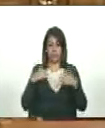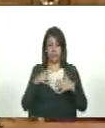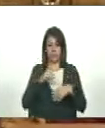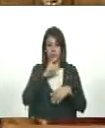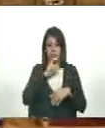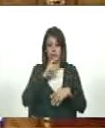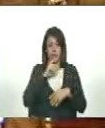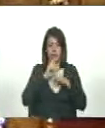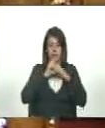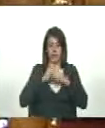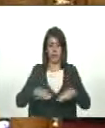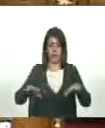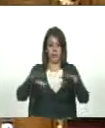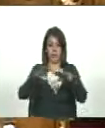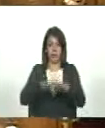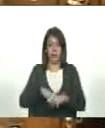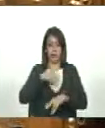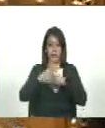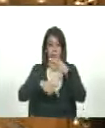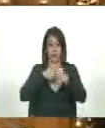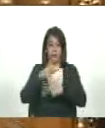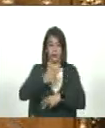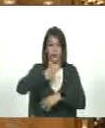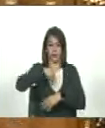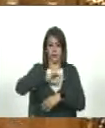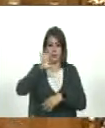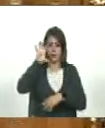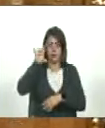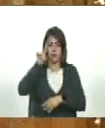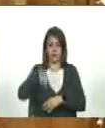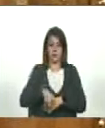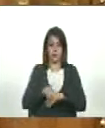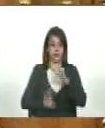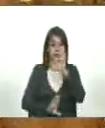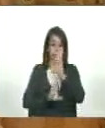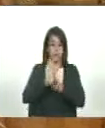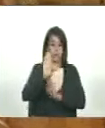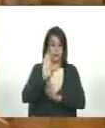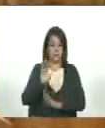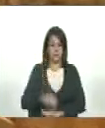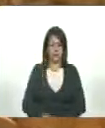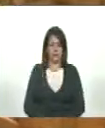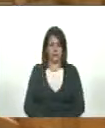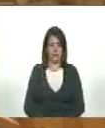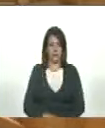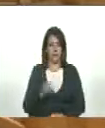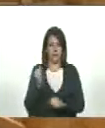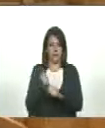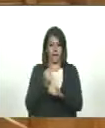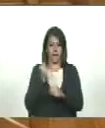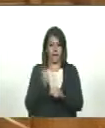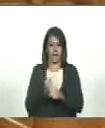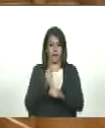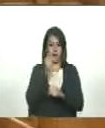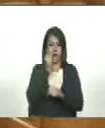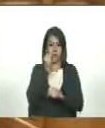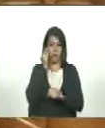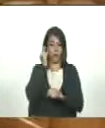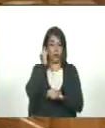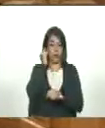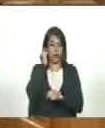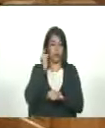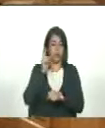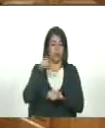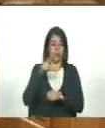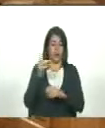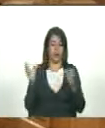para la expansión de las fuerzas productivas de nuestro país, para el desarrollo de los trabajadores, de las trabajadoras,